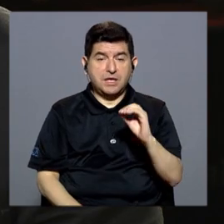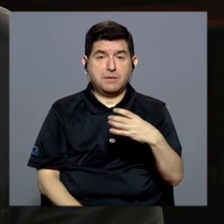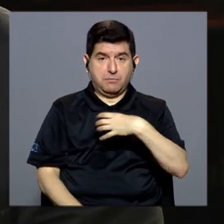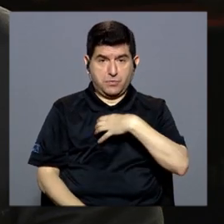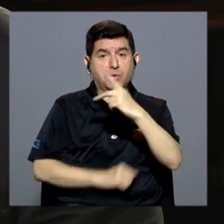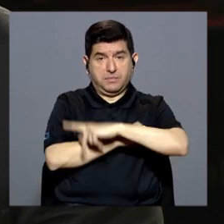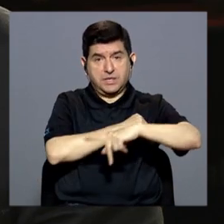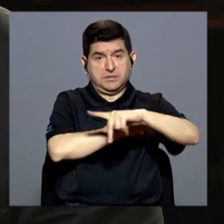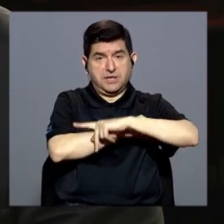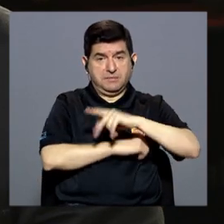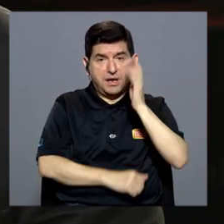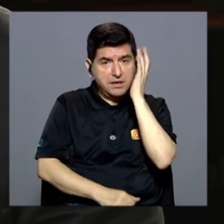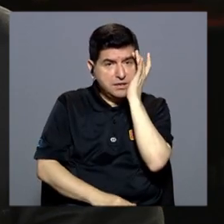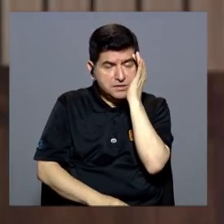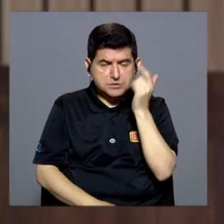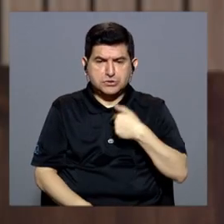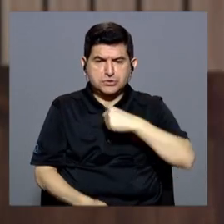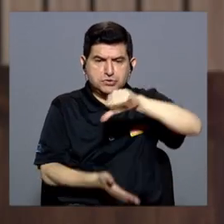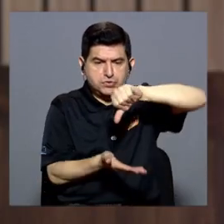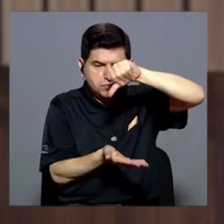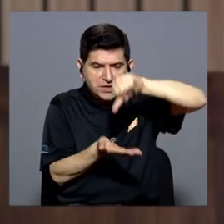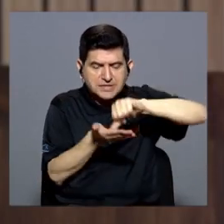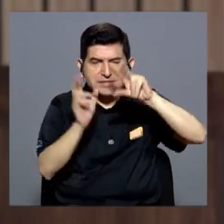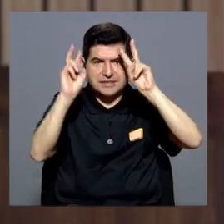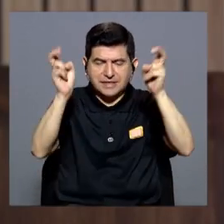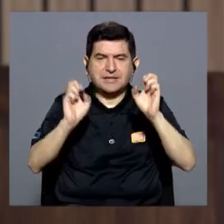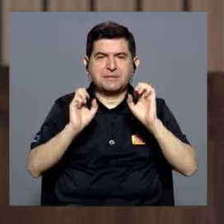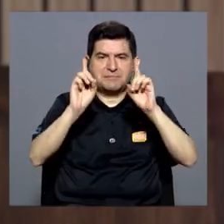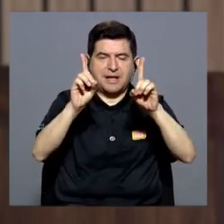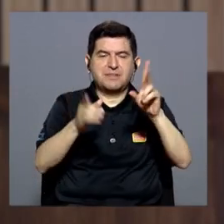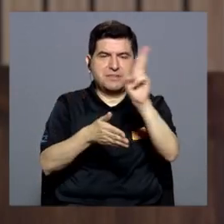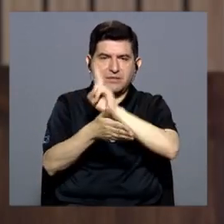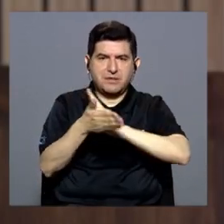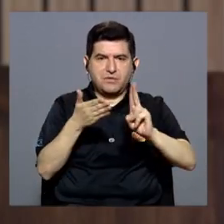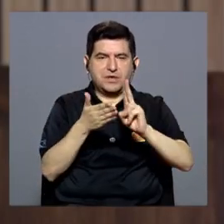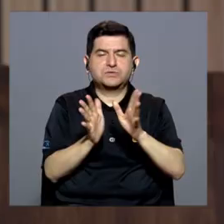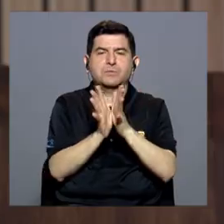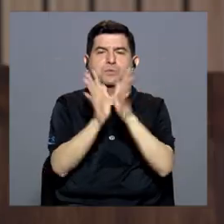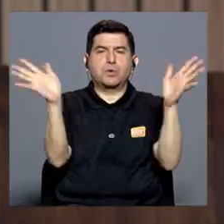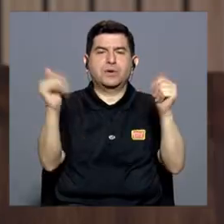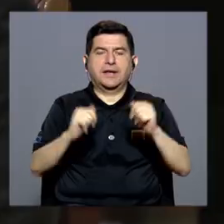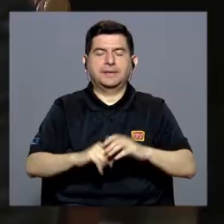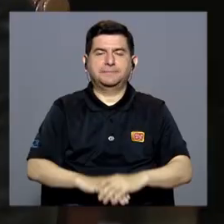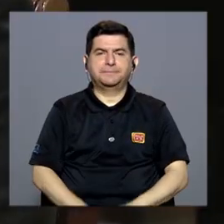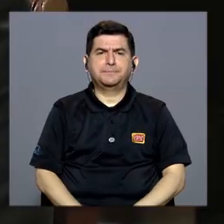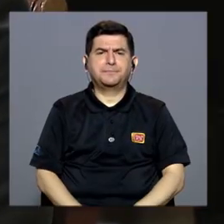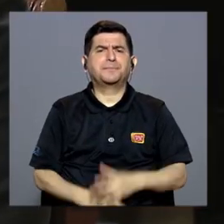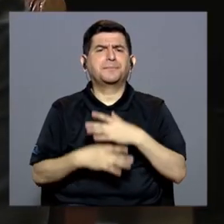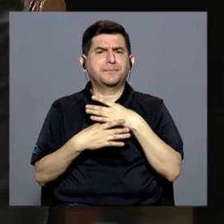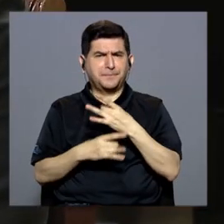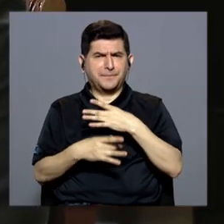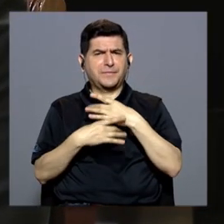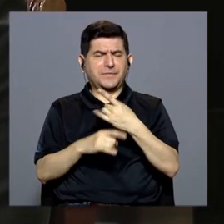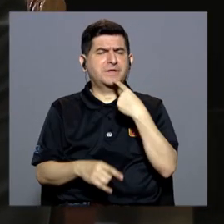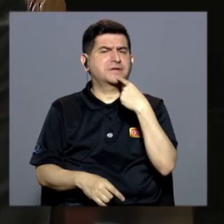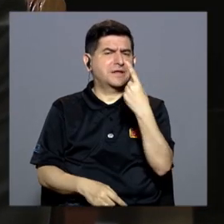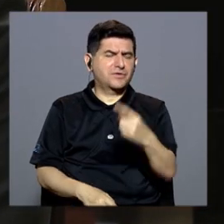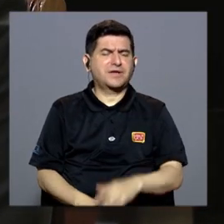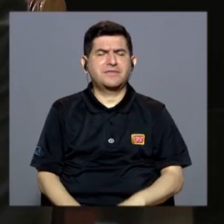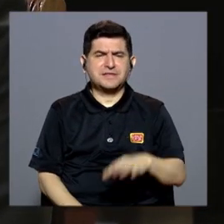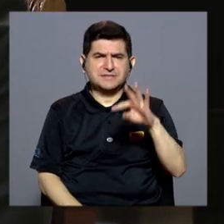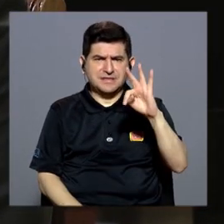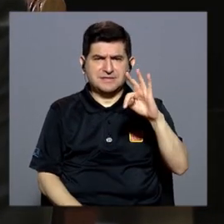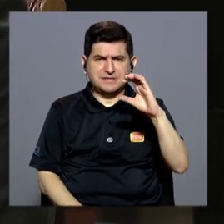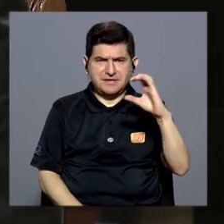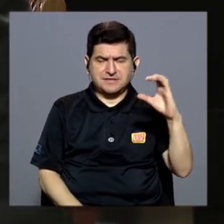país, y yo pondría en el centro el tema de la educación superior pública. Es muy interesante lo que plantea doña Teresita